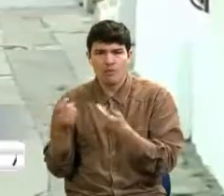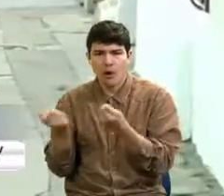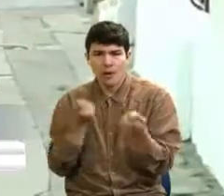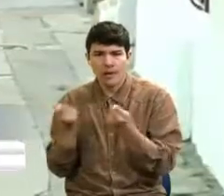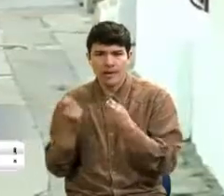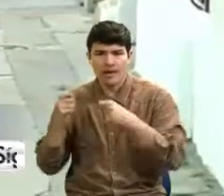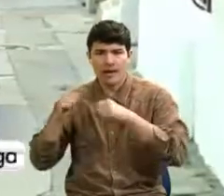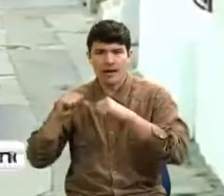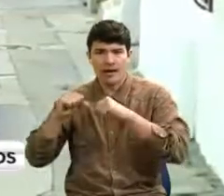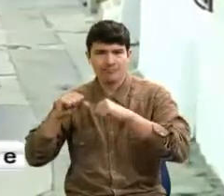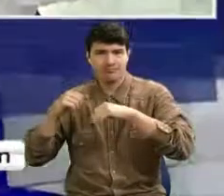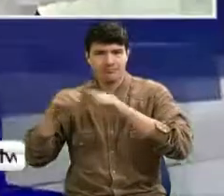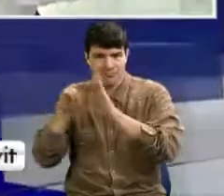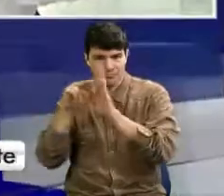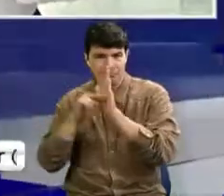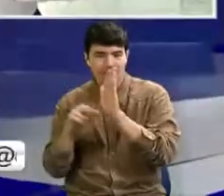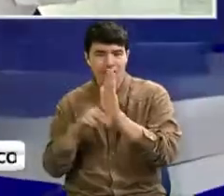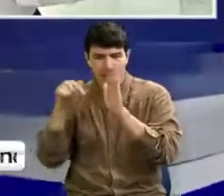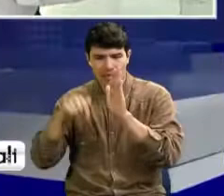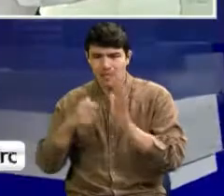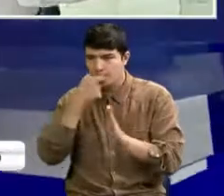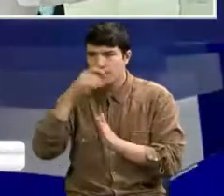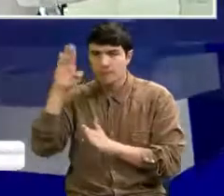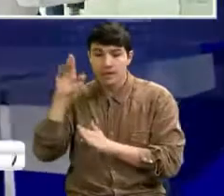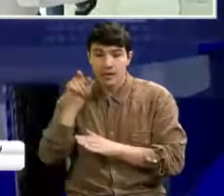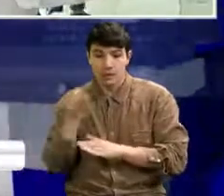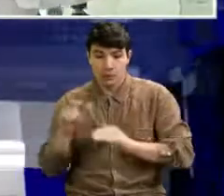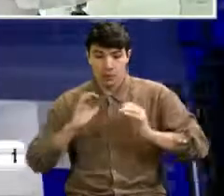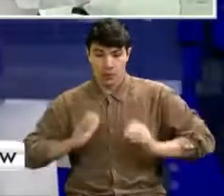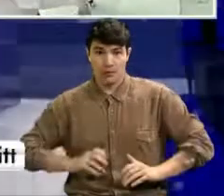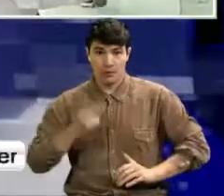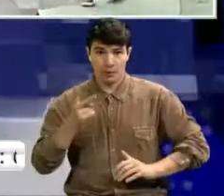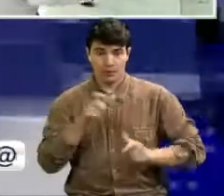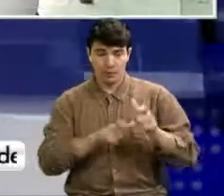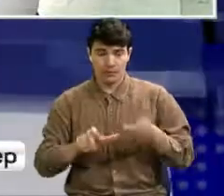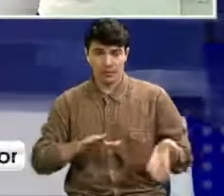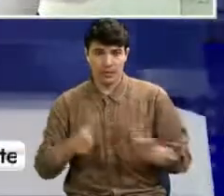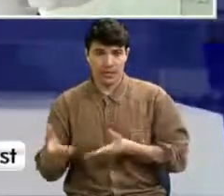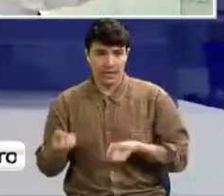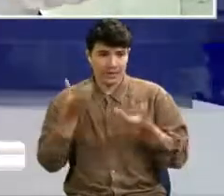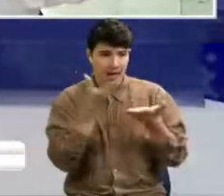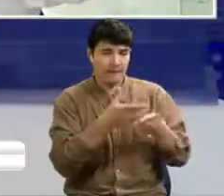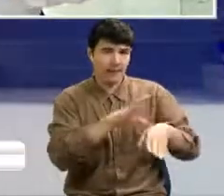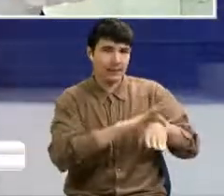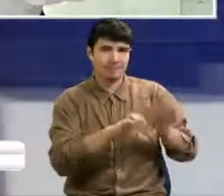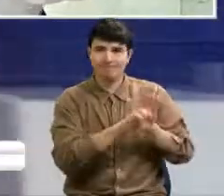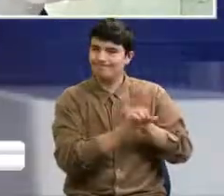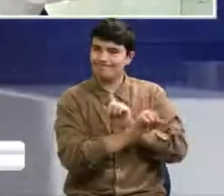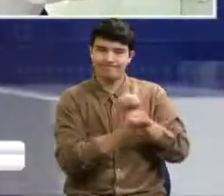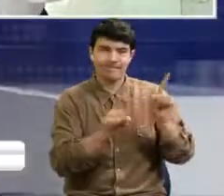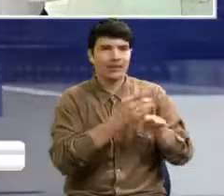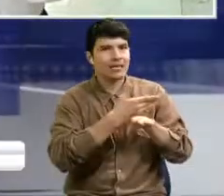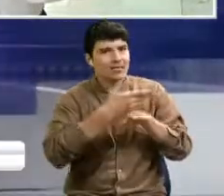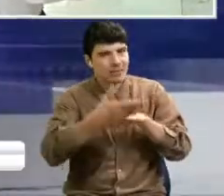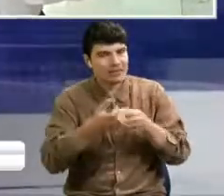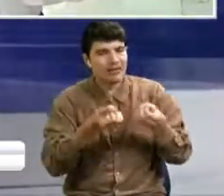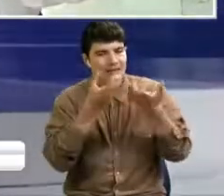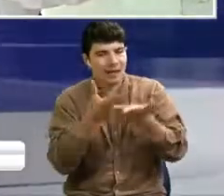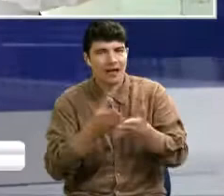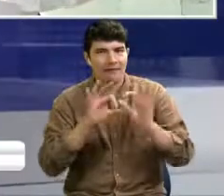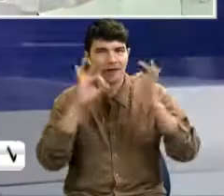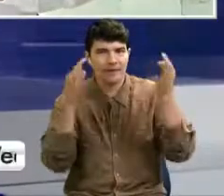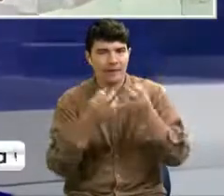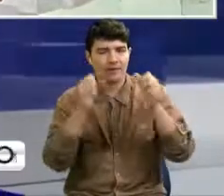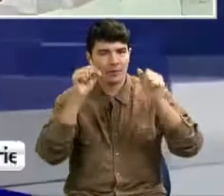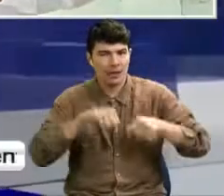Los cuerpos de estos jóvenes aún no han sido entregados en medicina legal. En las próximas horas se hará a sus familias para hacer